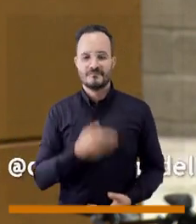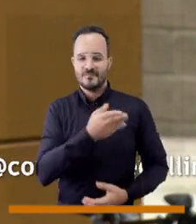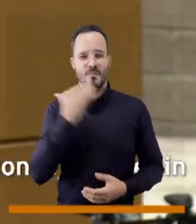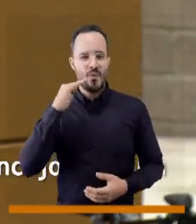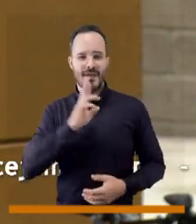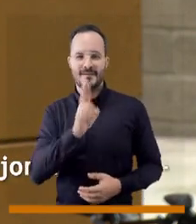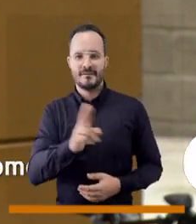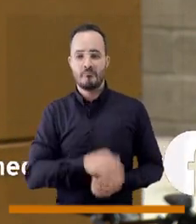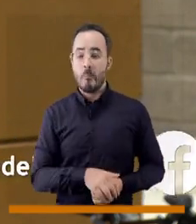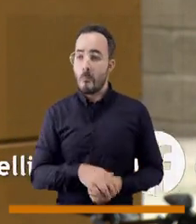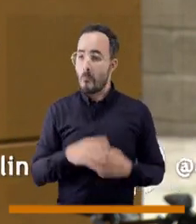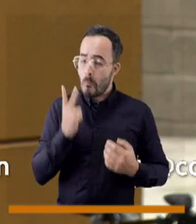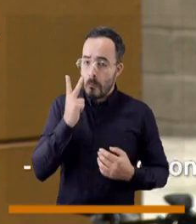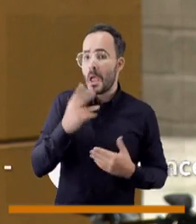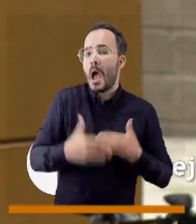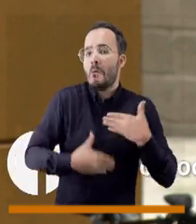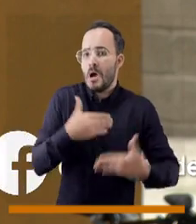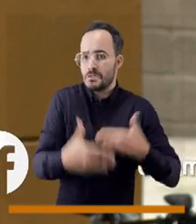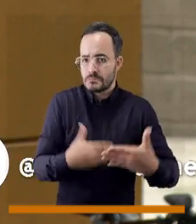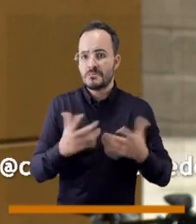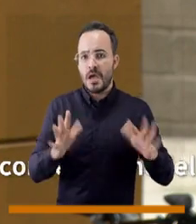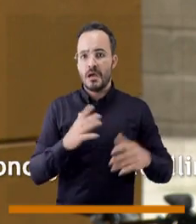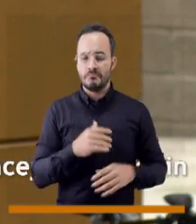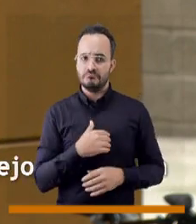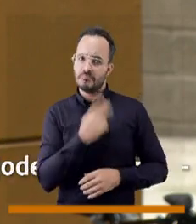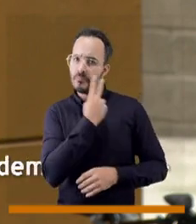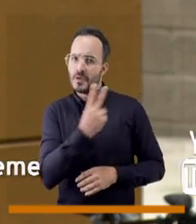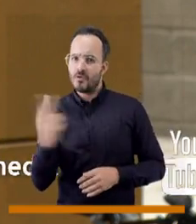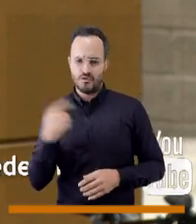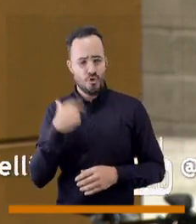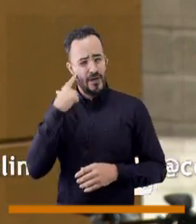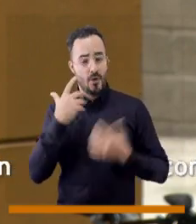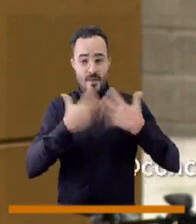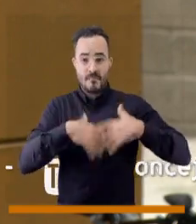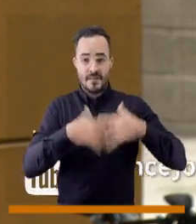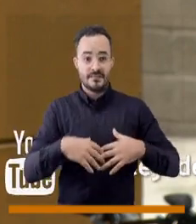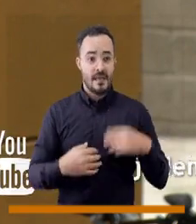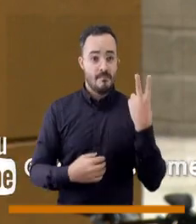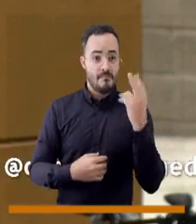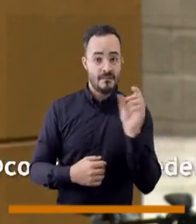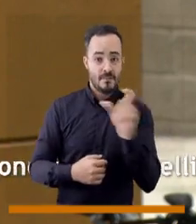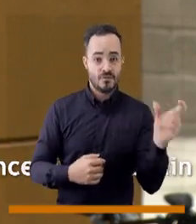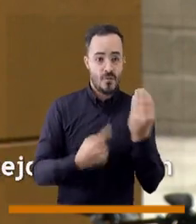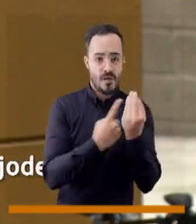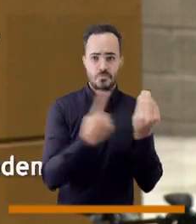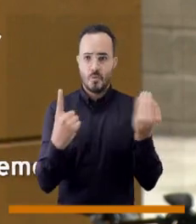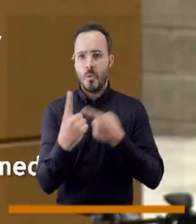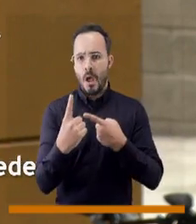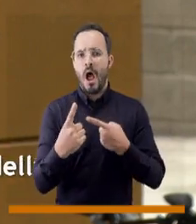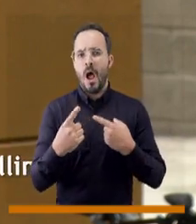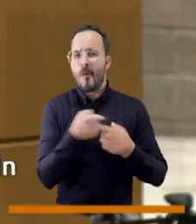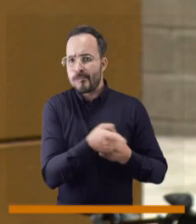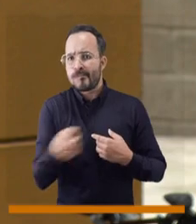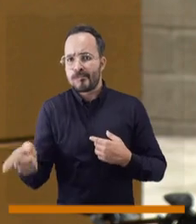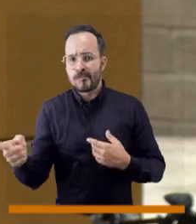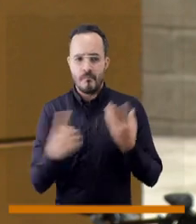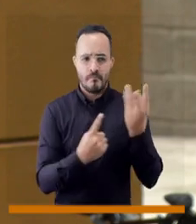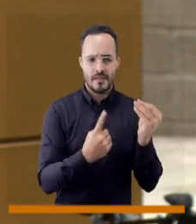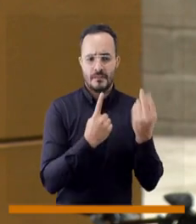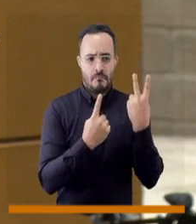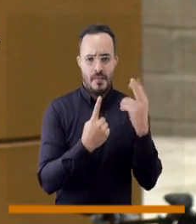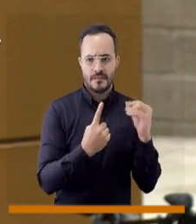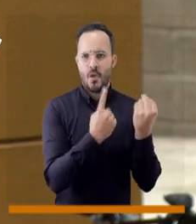discapacidad? @catesanta dice, ha avanzado mucho en el tema. En la empresa, por ejemplo, creería que por cada 20 personas hay una